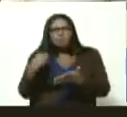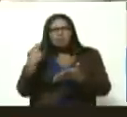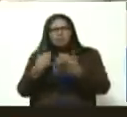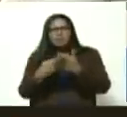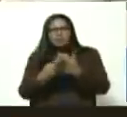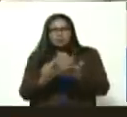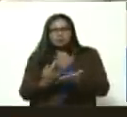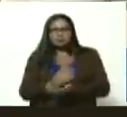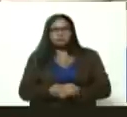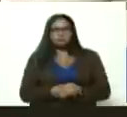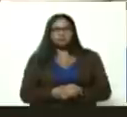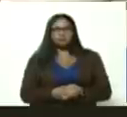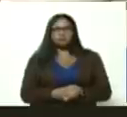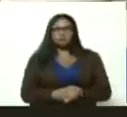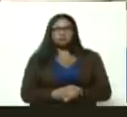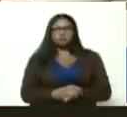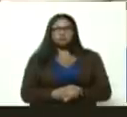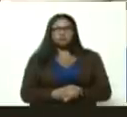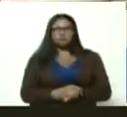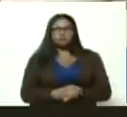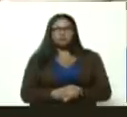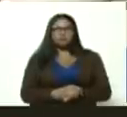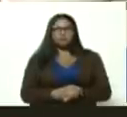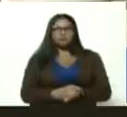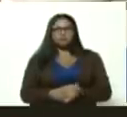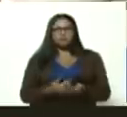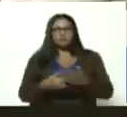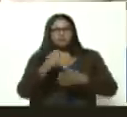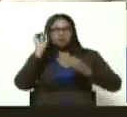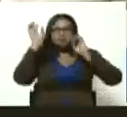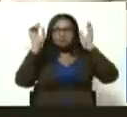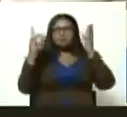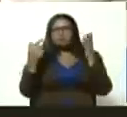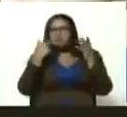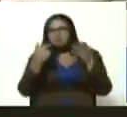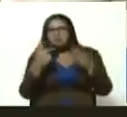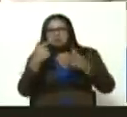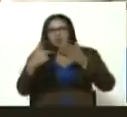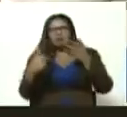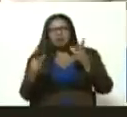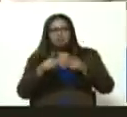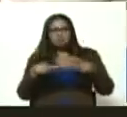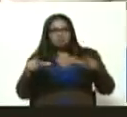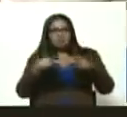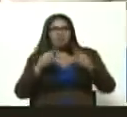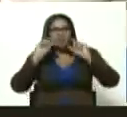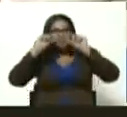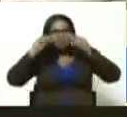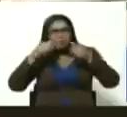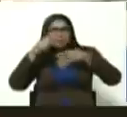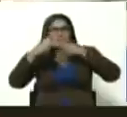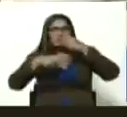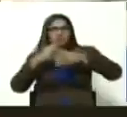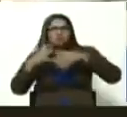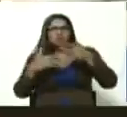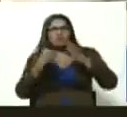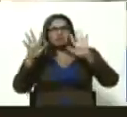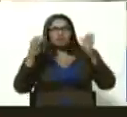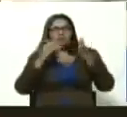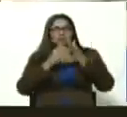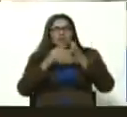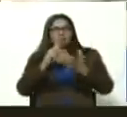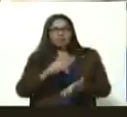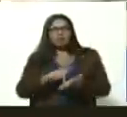gastan para producirlo además inventándose que cada hectárea de maíz está produciendo 10.000 kilos